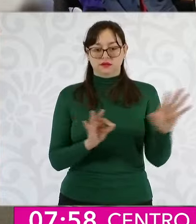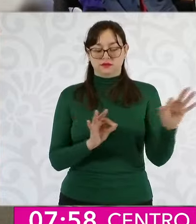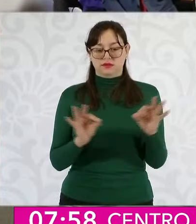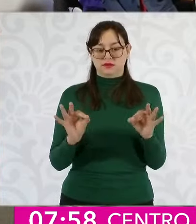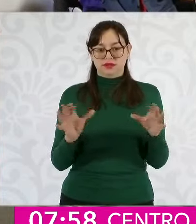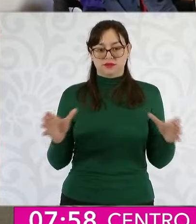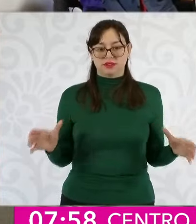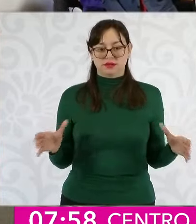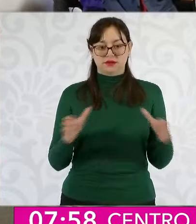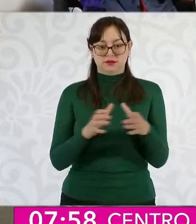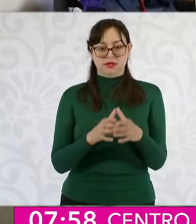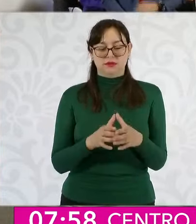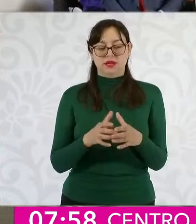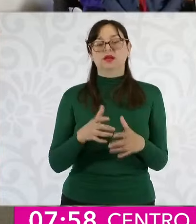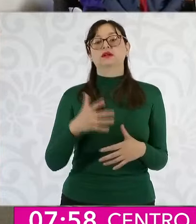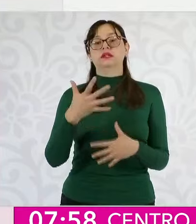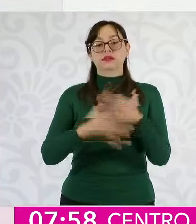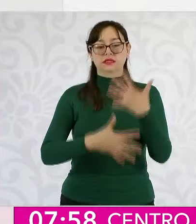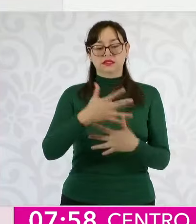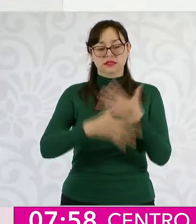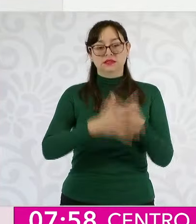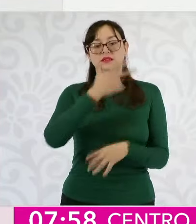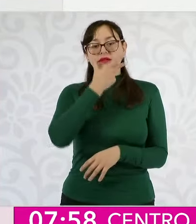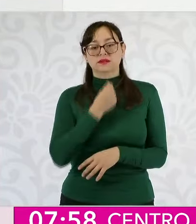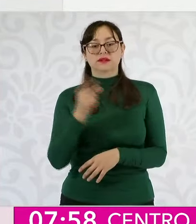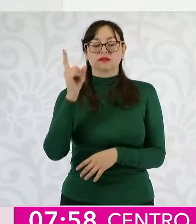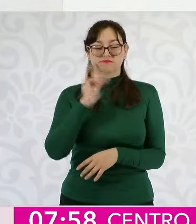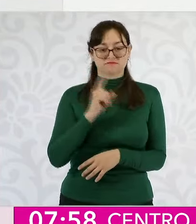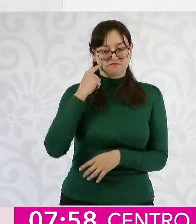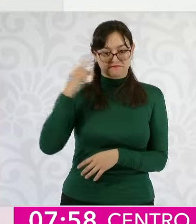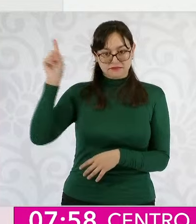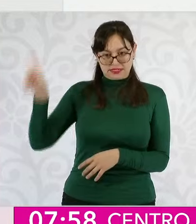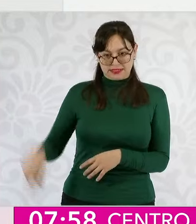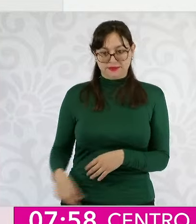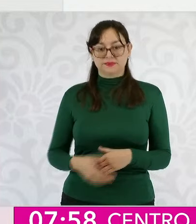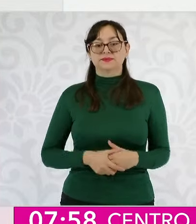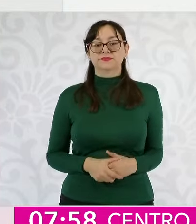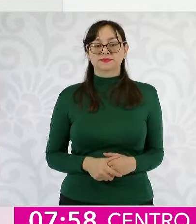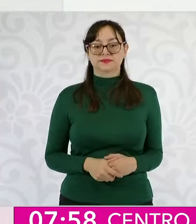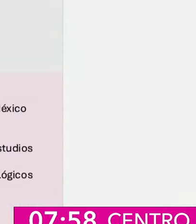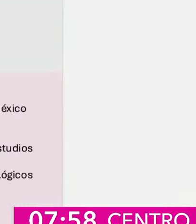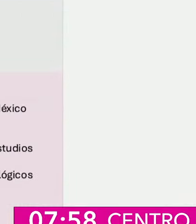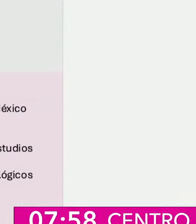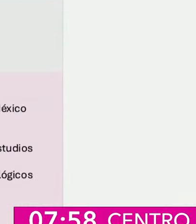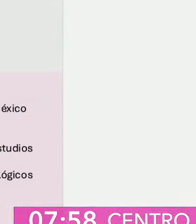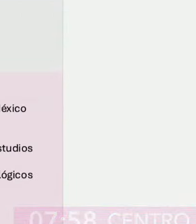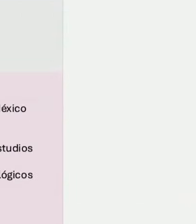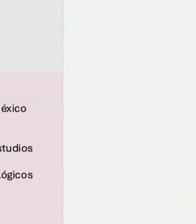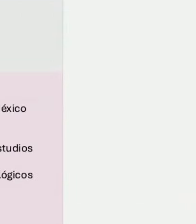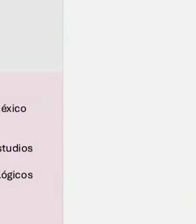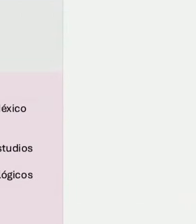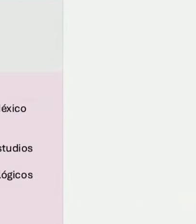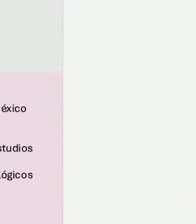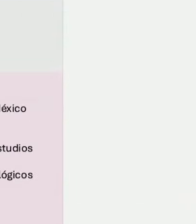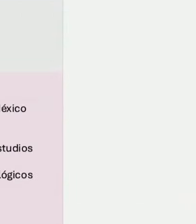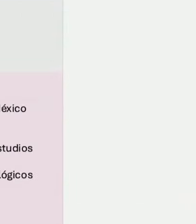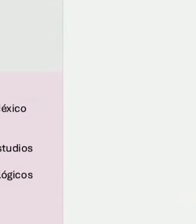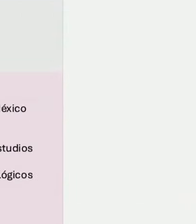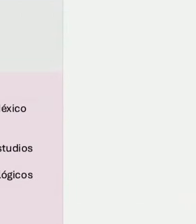15 empresarias y empresarios. Son 8 mujeres y 7 hombres, y ahorita les explicaré quiénes